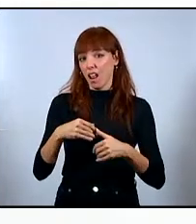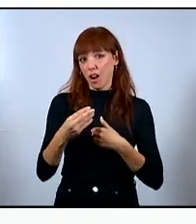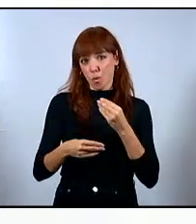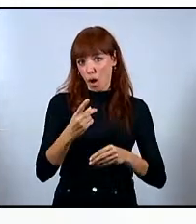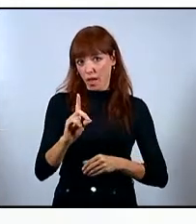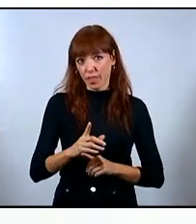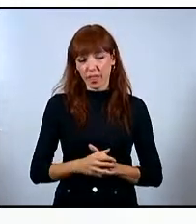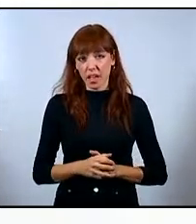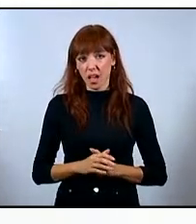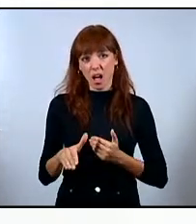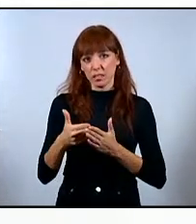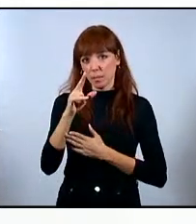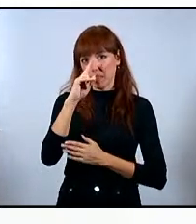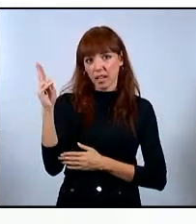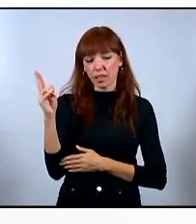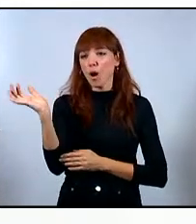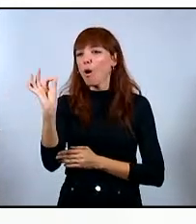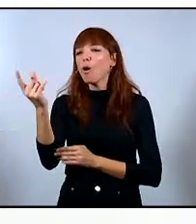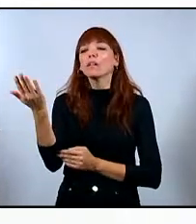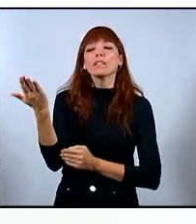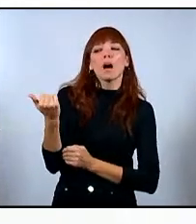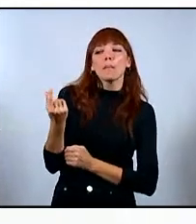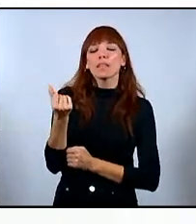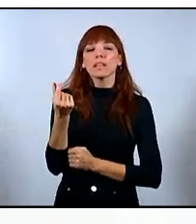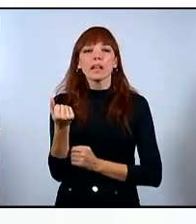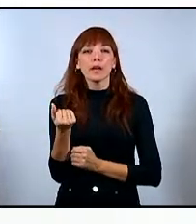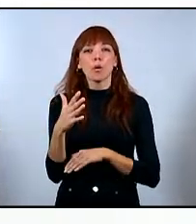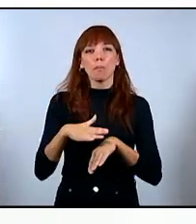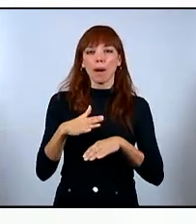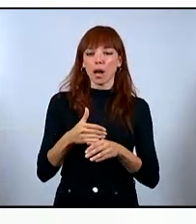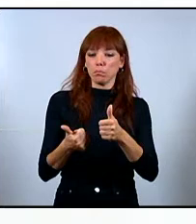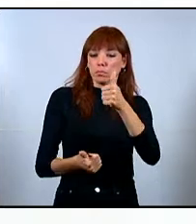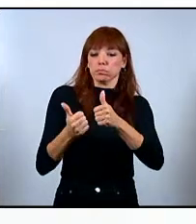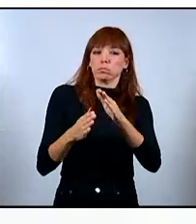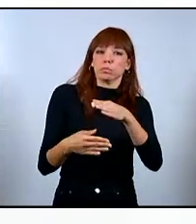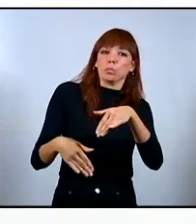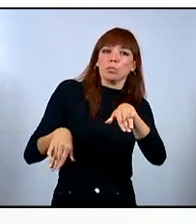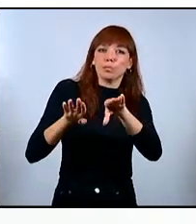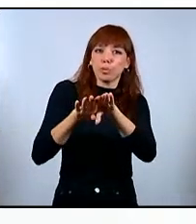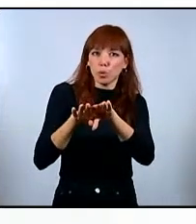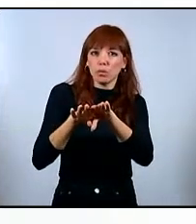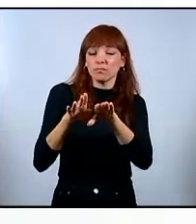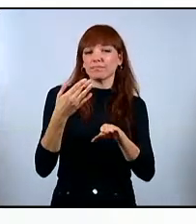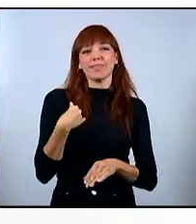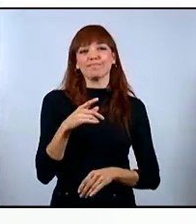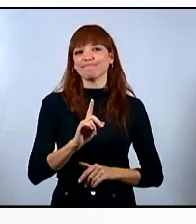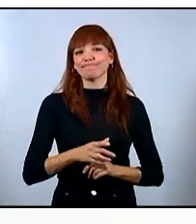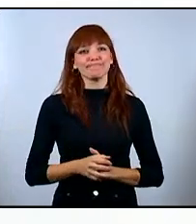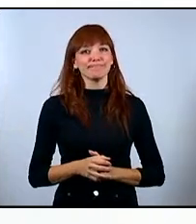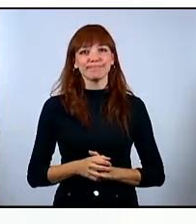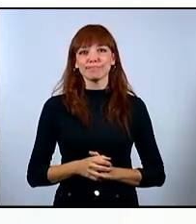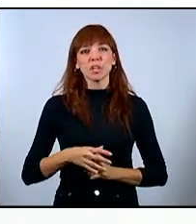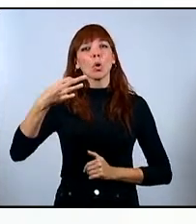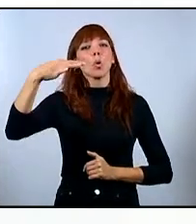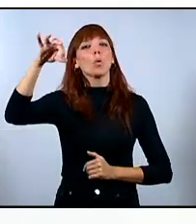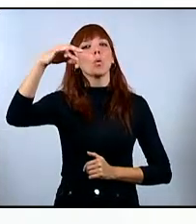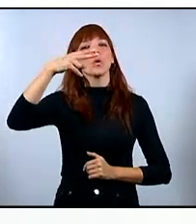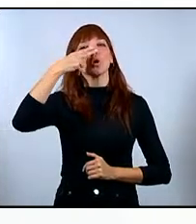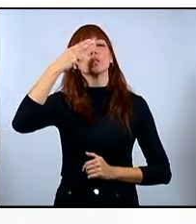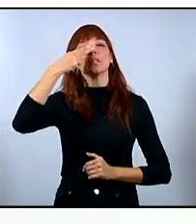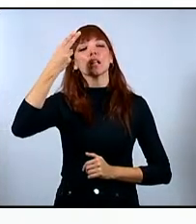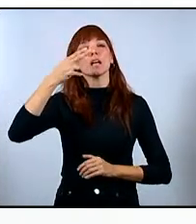ver inversiones que nos permitan converger con la media, porque ya la media no interesa, ya lo único que interesa es la España